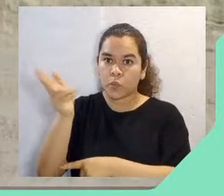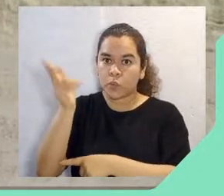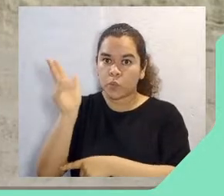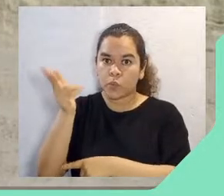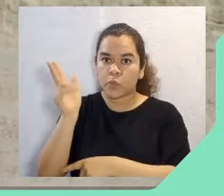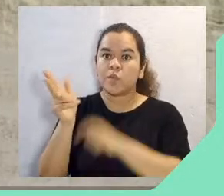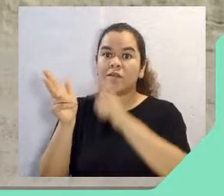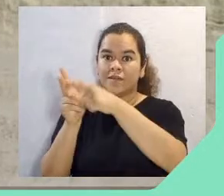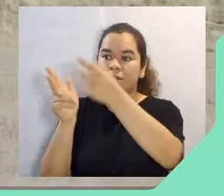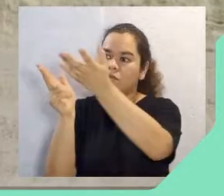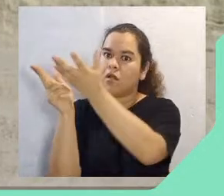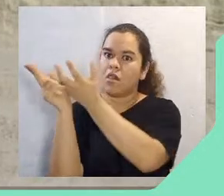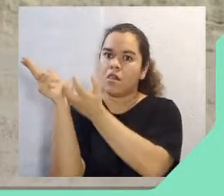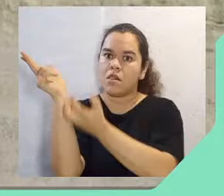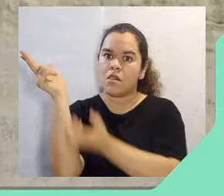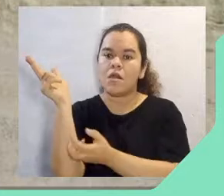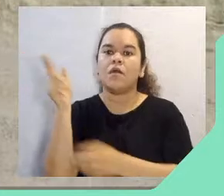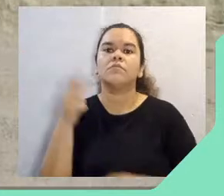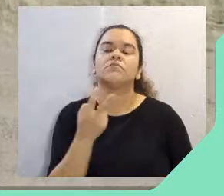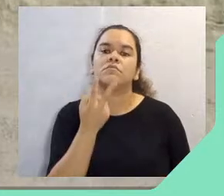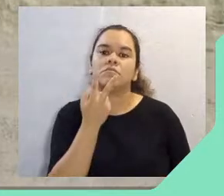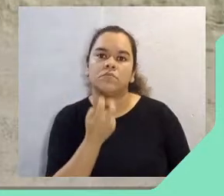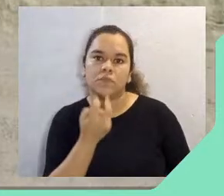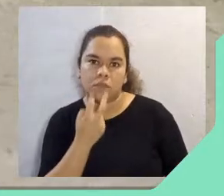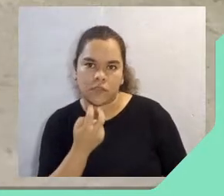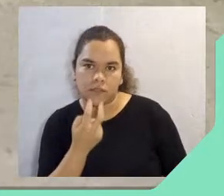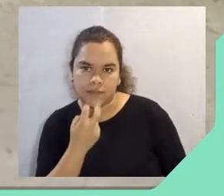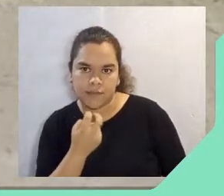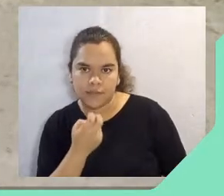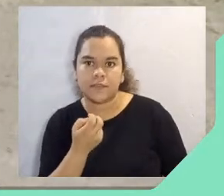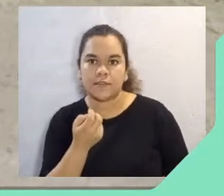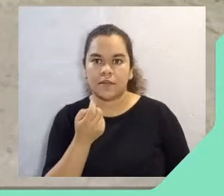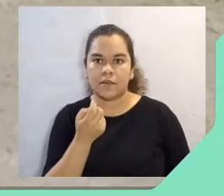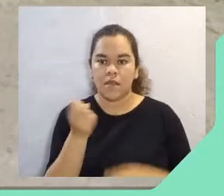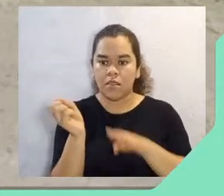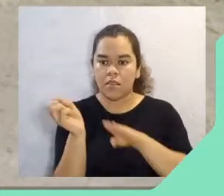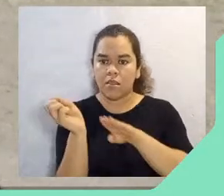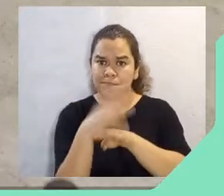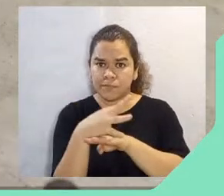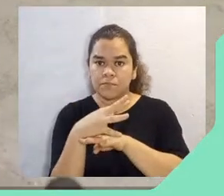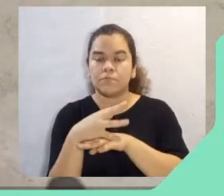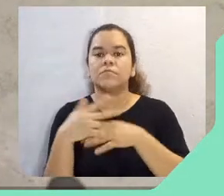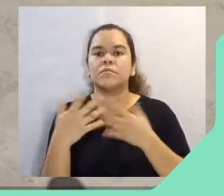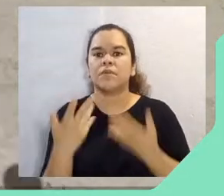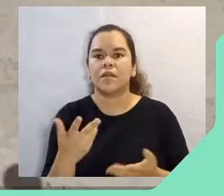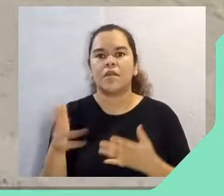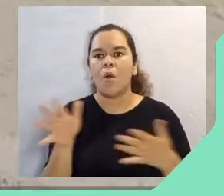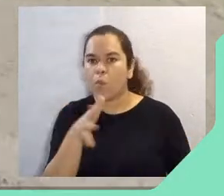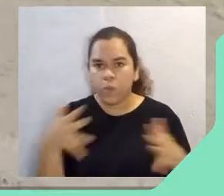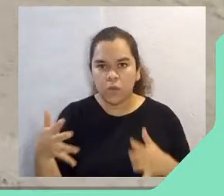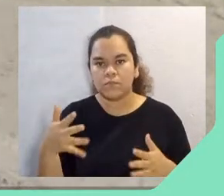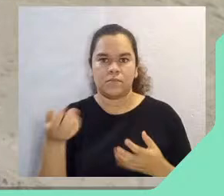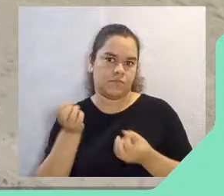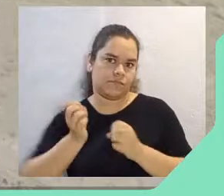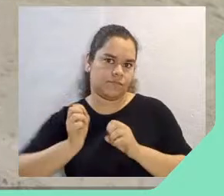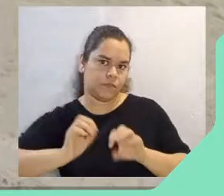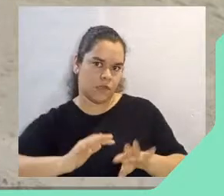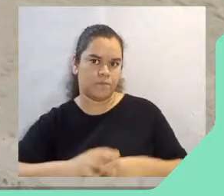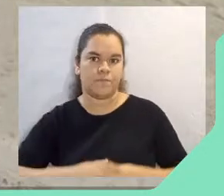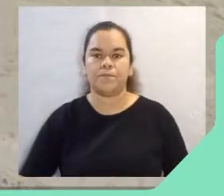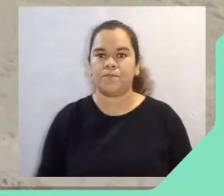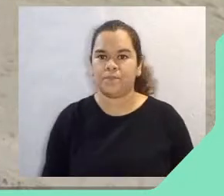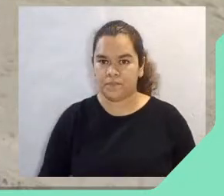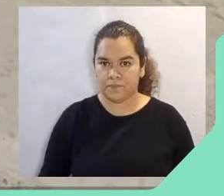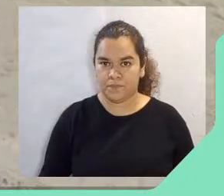que, transmitido al generador, nos va a generar la energía eléctrica en forma eólica.